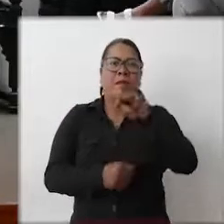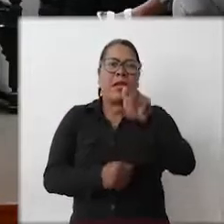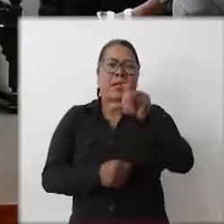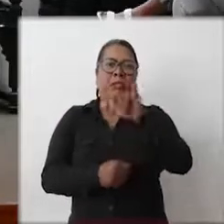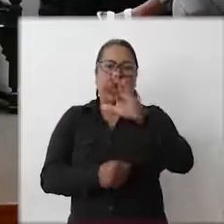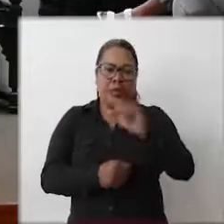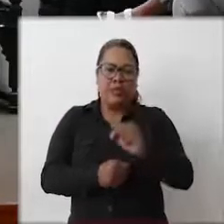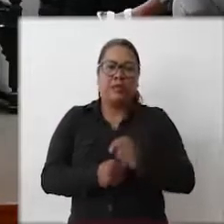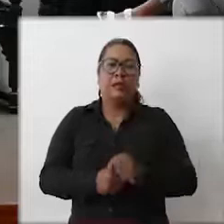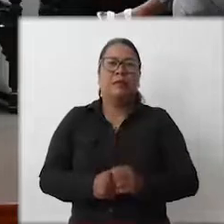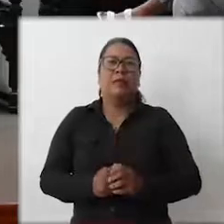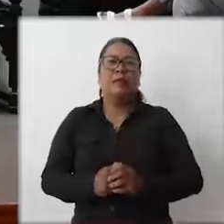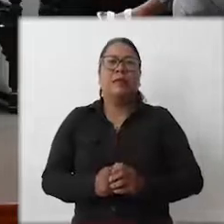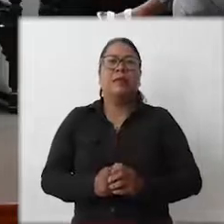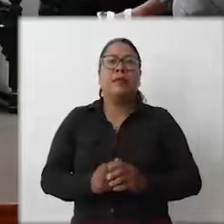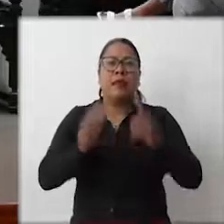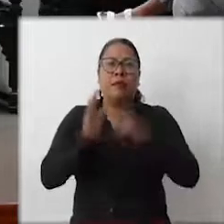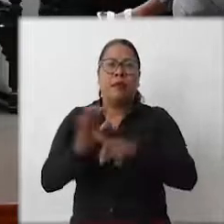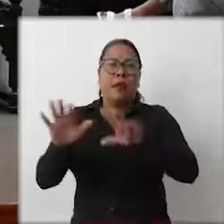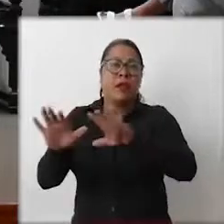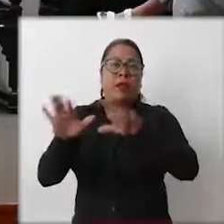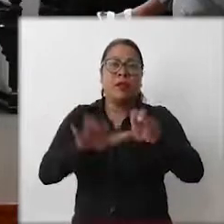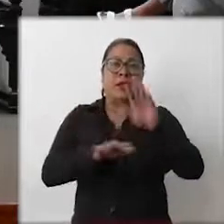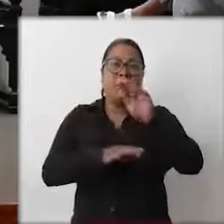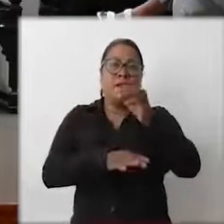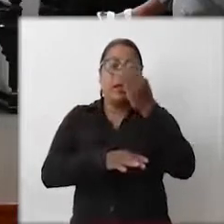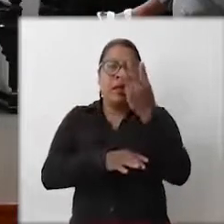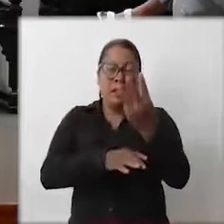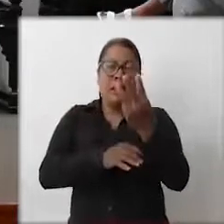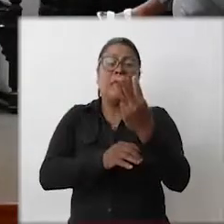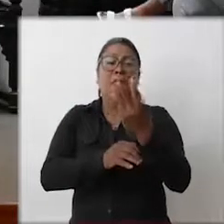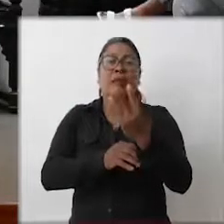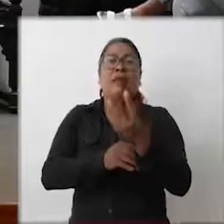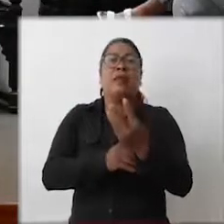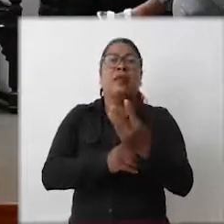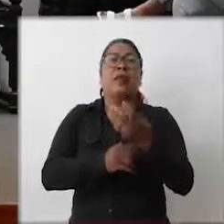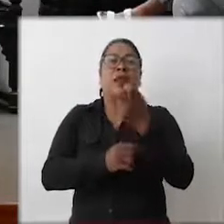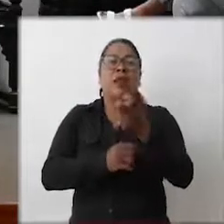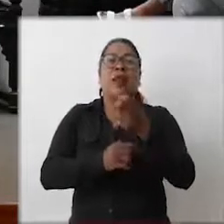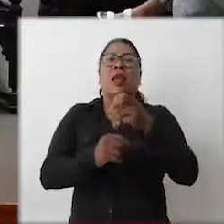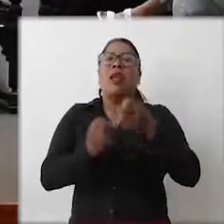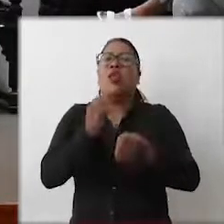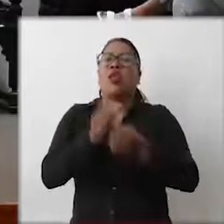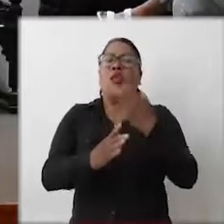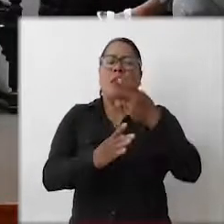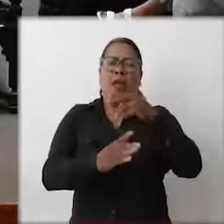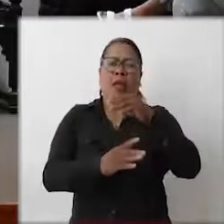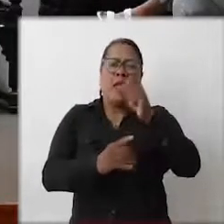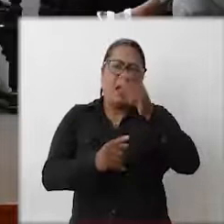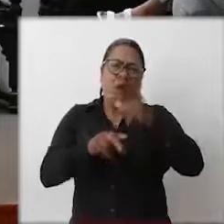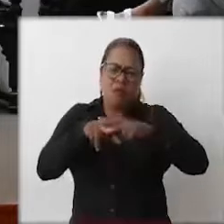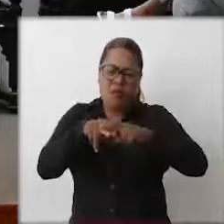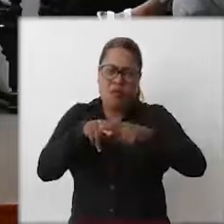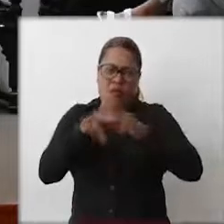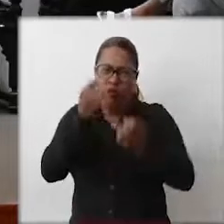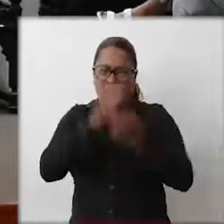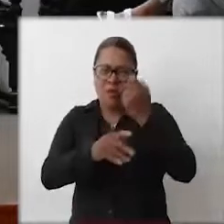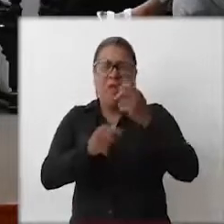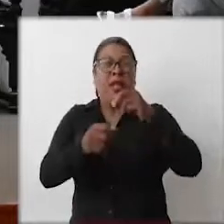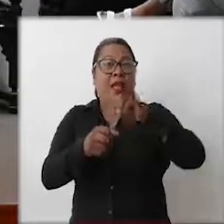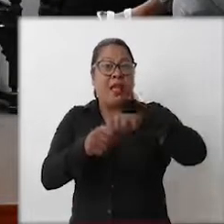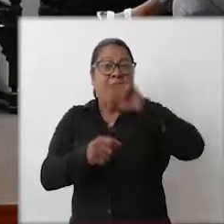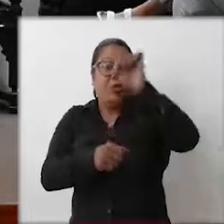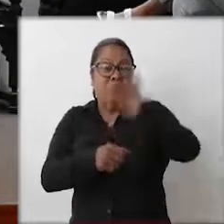en 1529, se creó la nueva Plaza Mayor en lo que hoy conocemos como Zócalo, dos cuadras al